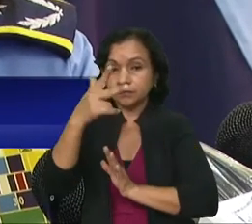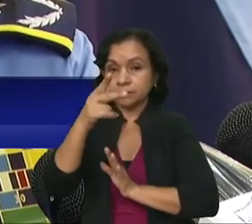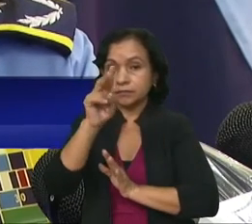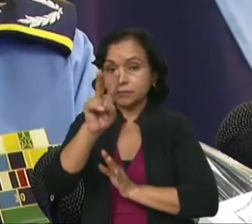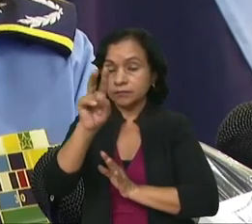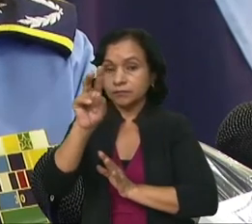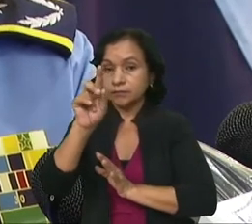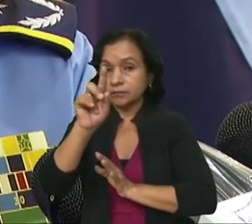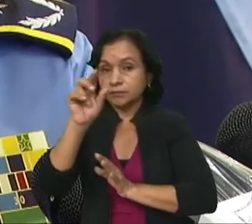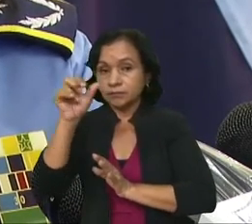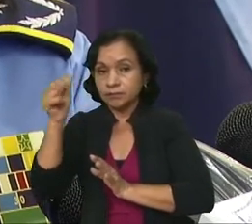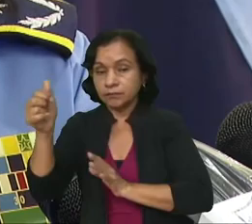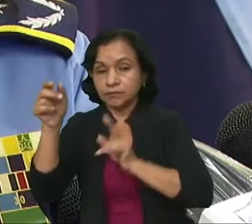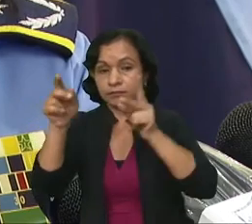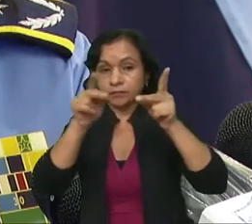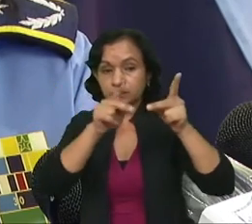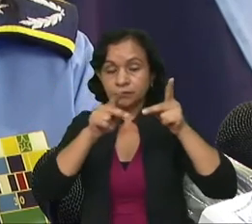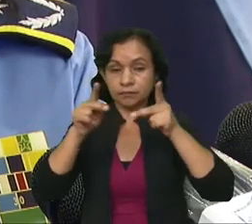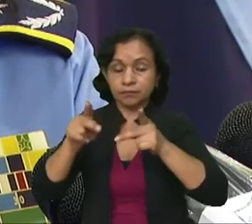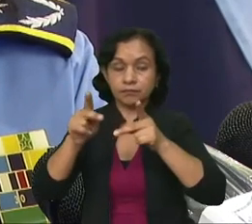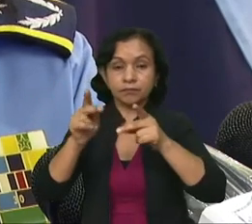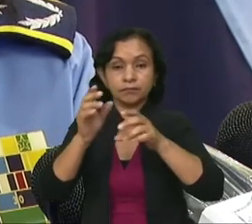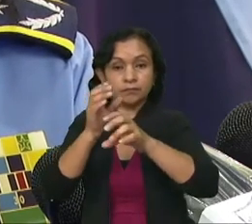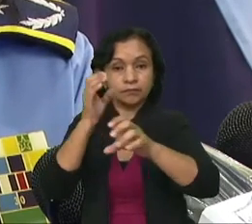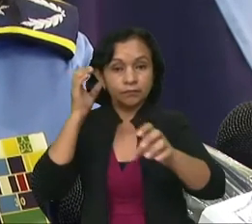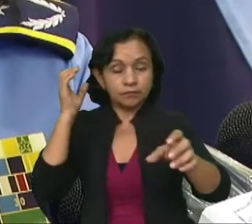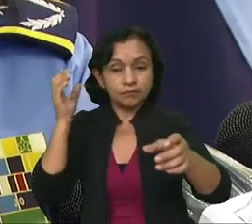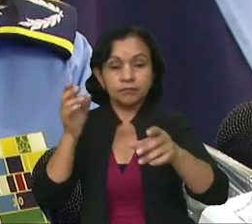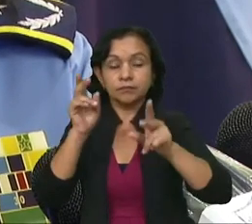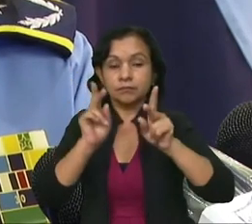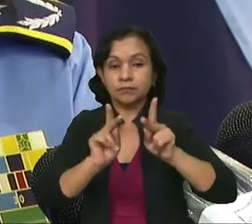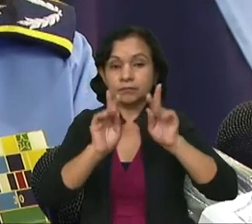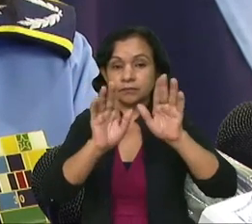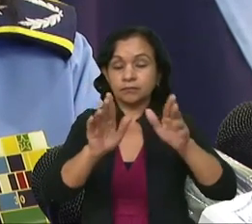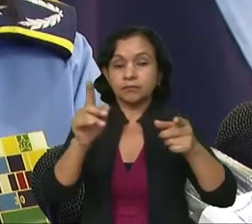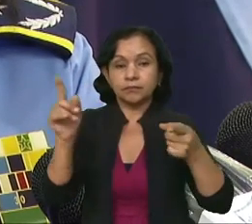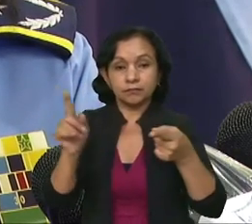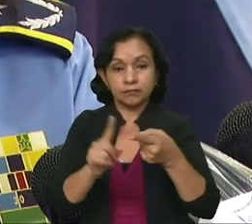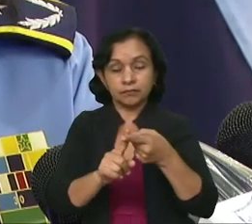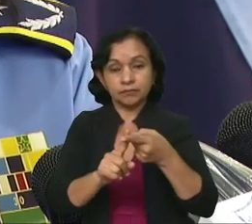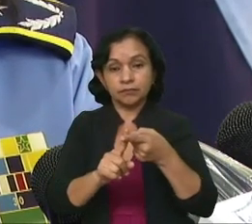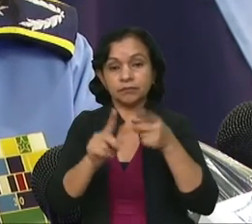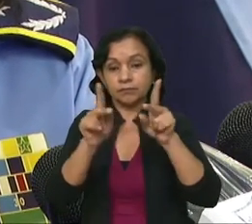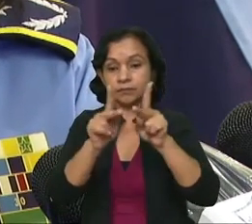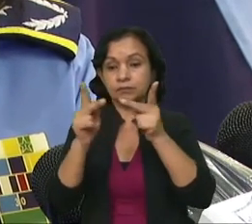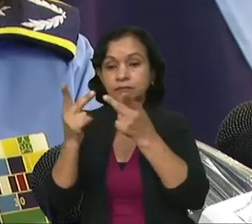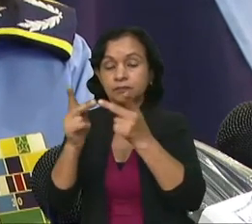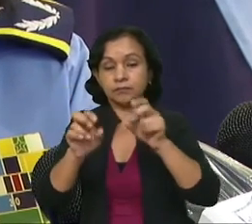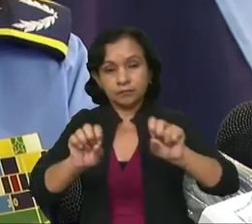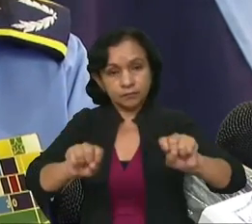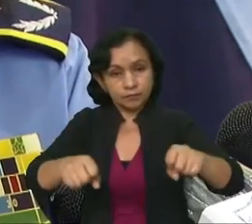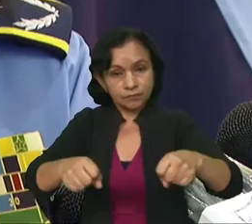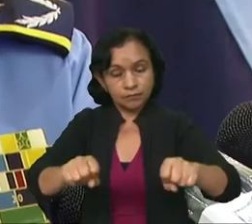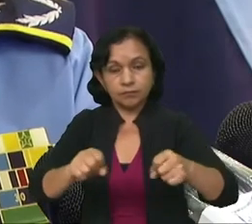1.816 conductores de transporte particular, público y